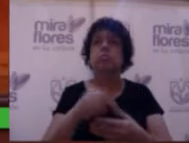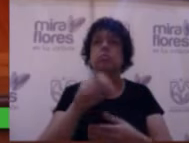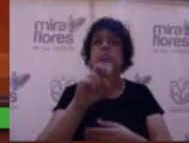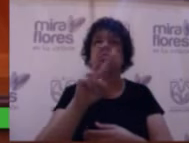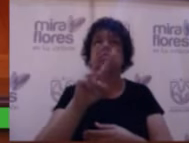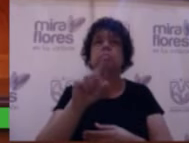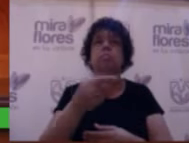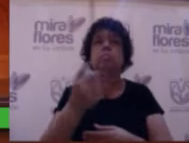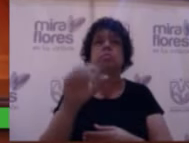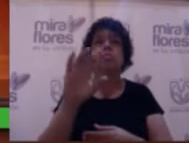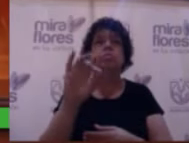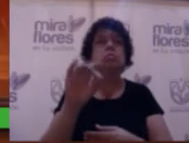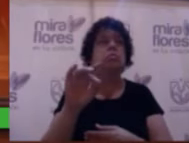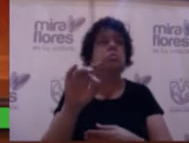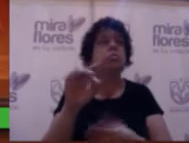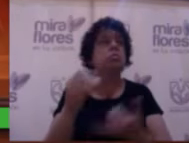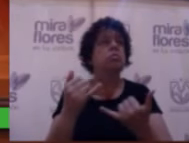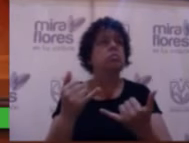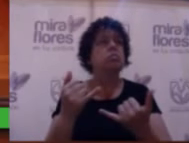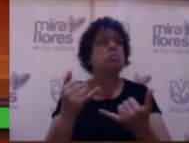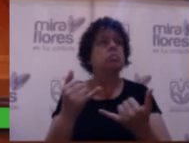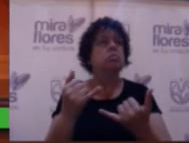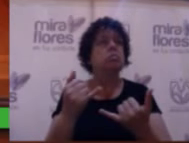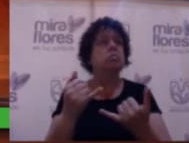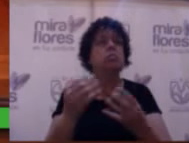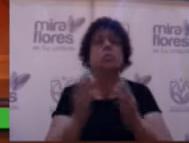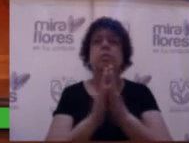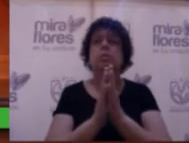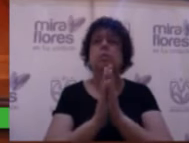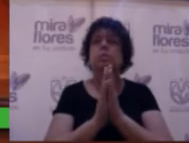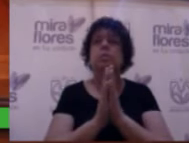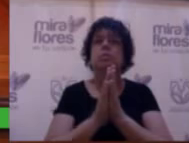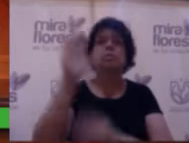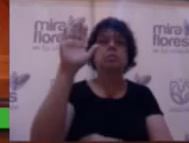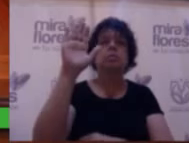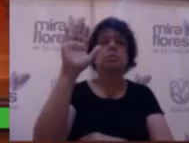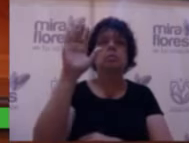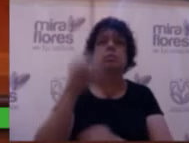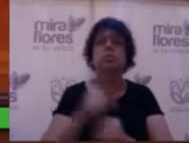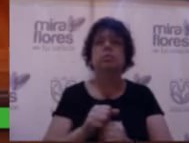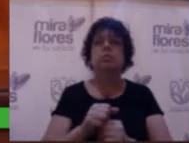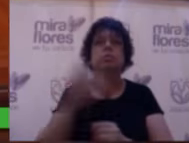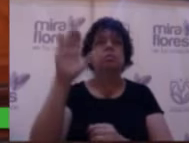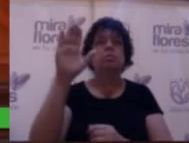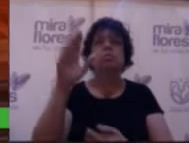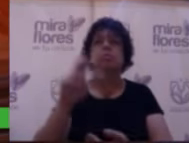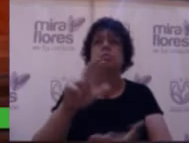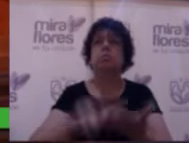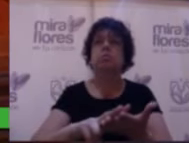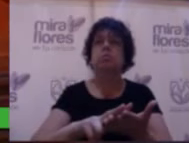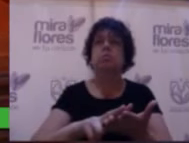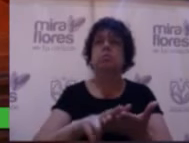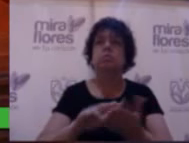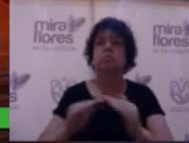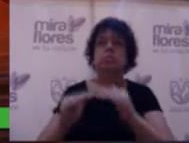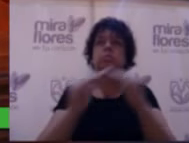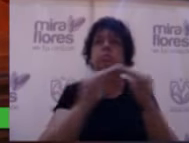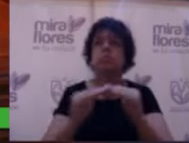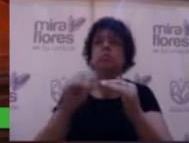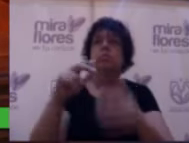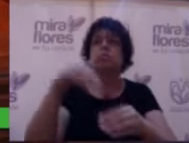enero de este año, sírvanse expresarlo levantando la mano. Se aprueba por unanimidad de votos. Muchas gracias.